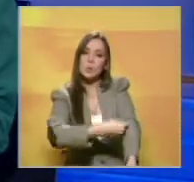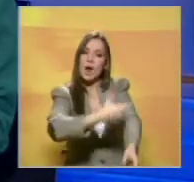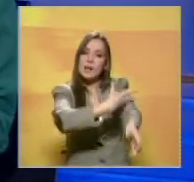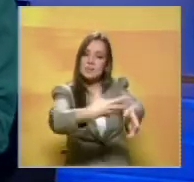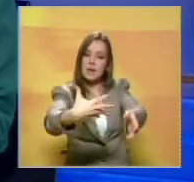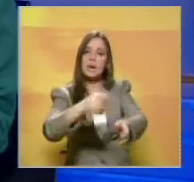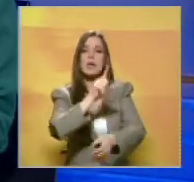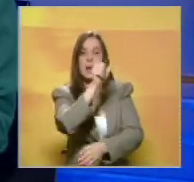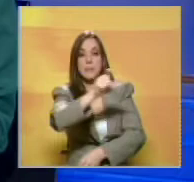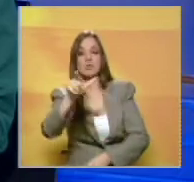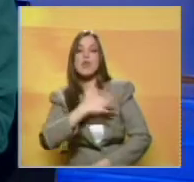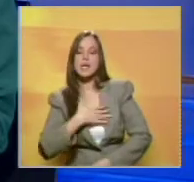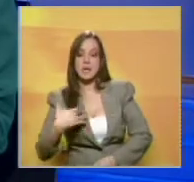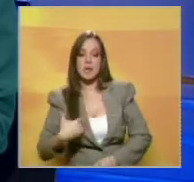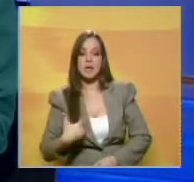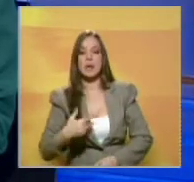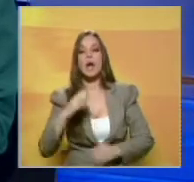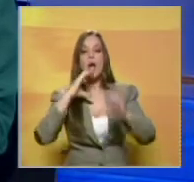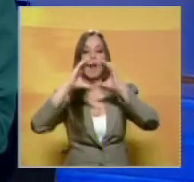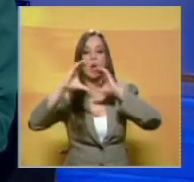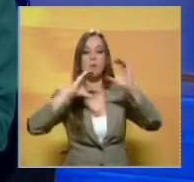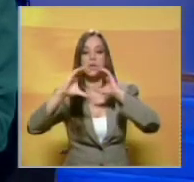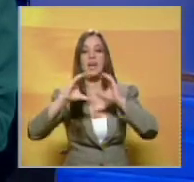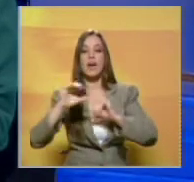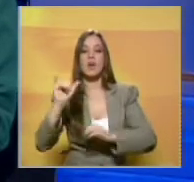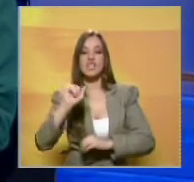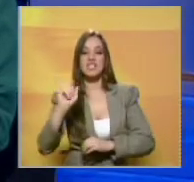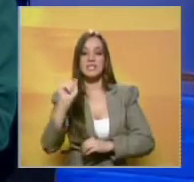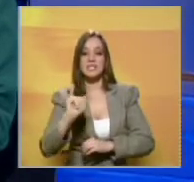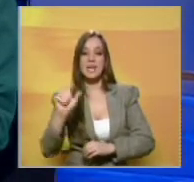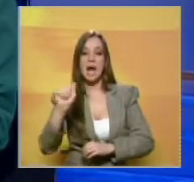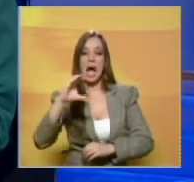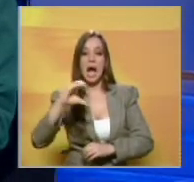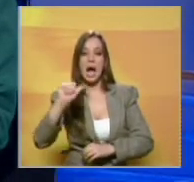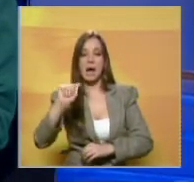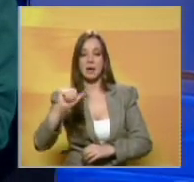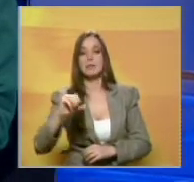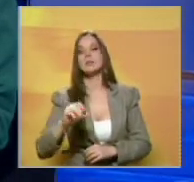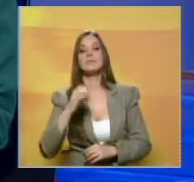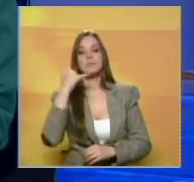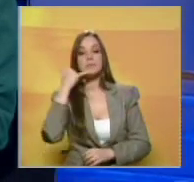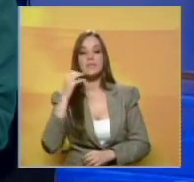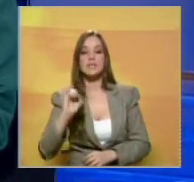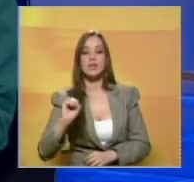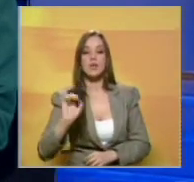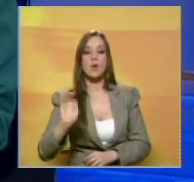personas que deseen colaborar pueden comunicarse con Isaac González al siguiente número telefónico